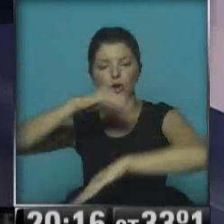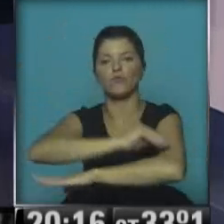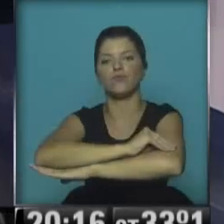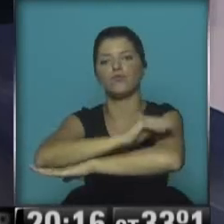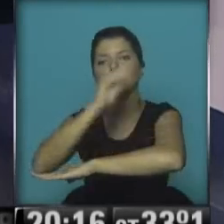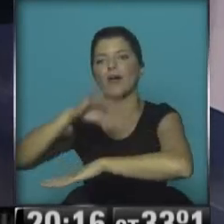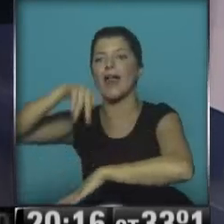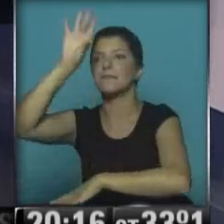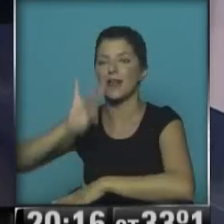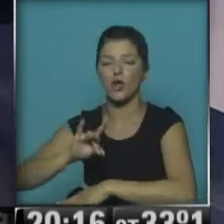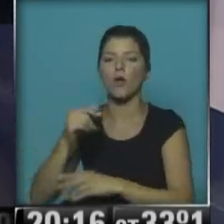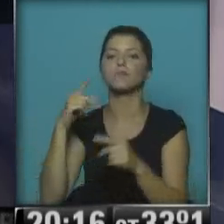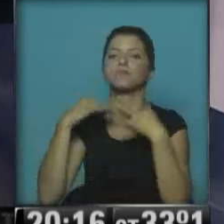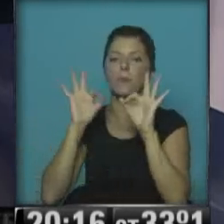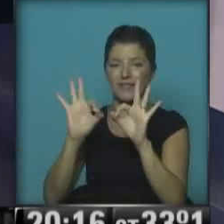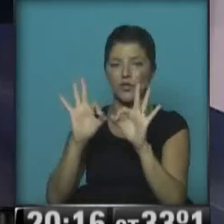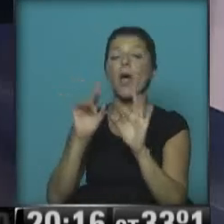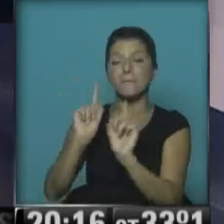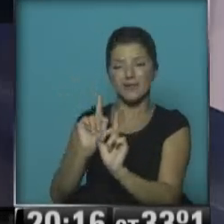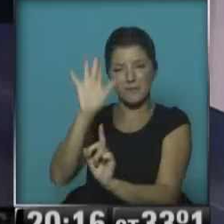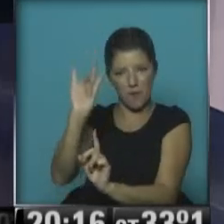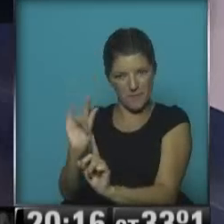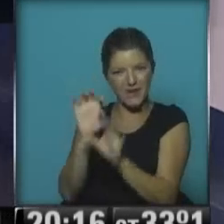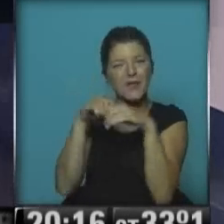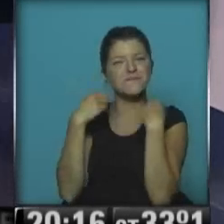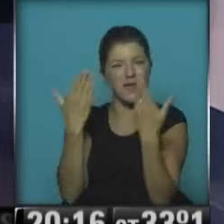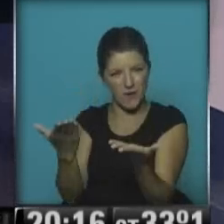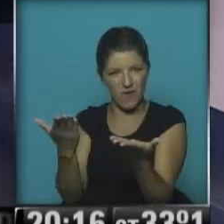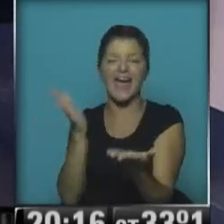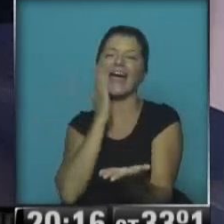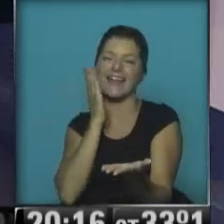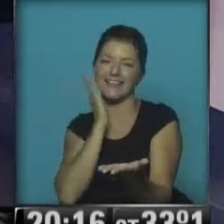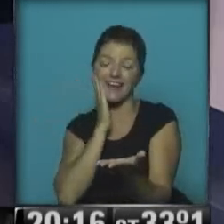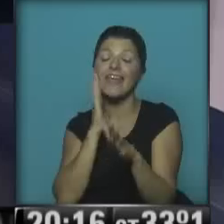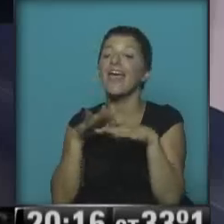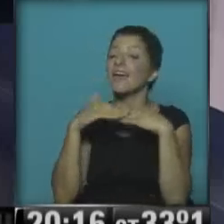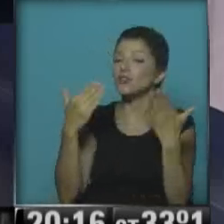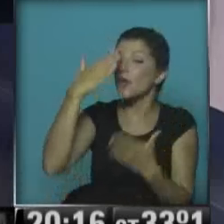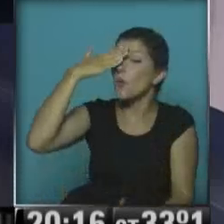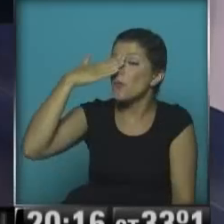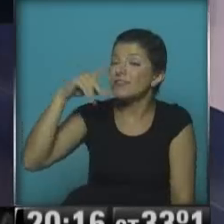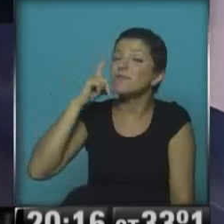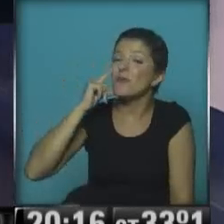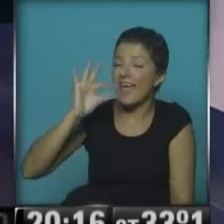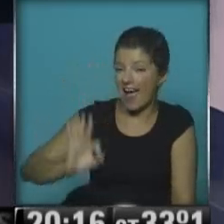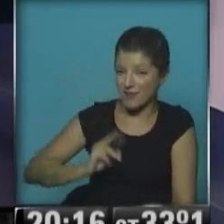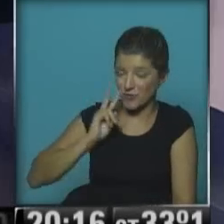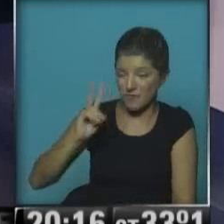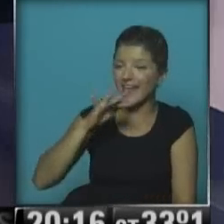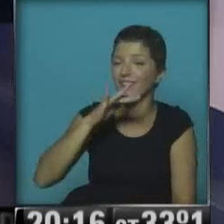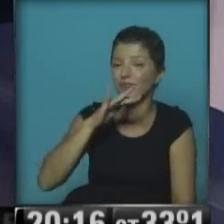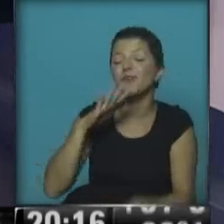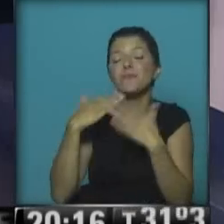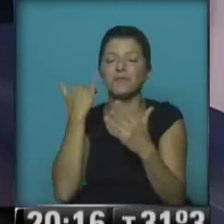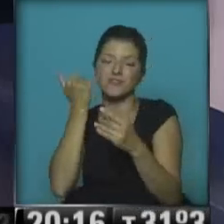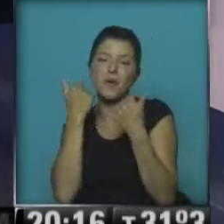día miércoles, pero recién el miércoles mejoran las condiciones meteorológicas a partir de la tarde. Por lo tanto, el último día del 2014 podemos tener